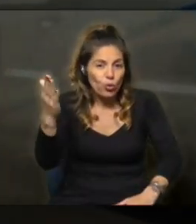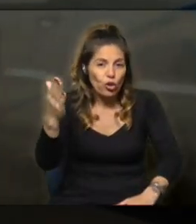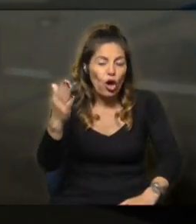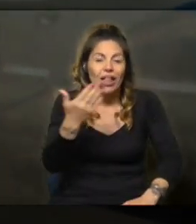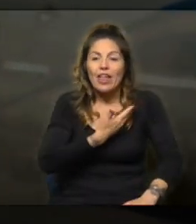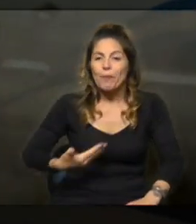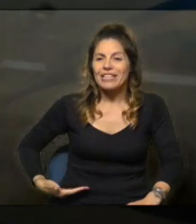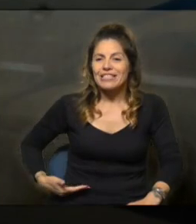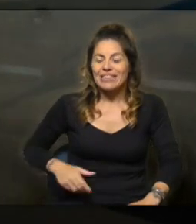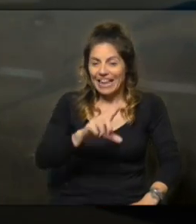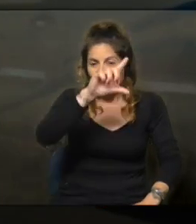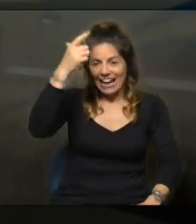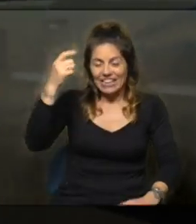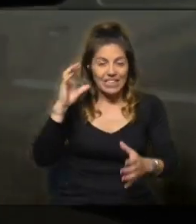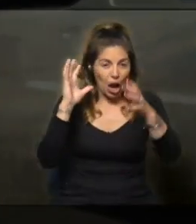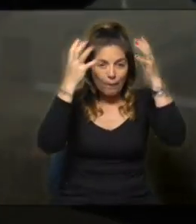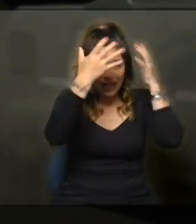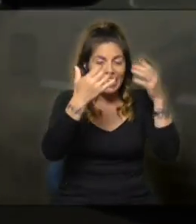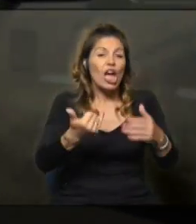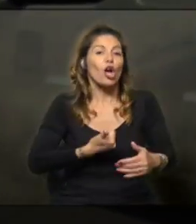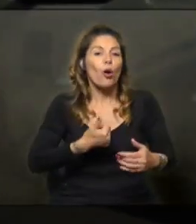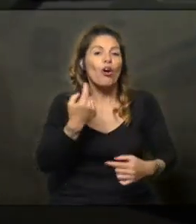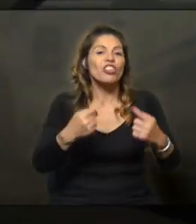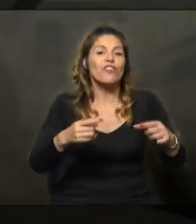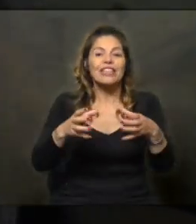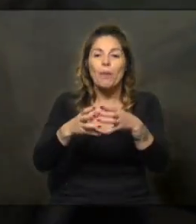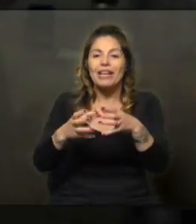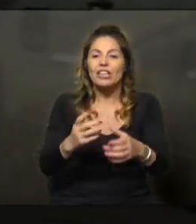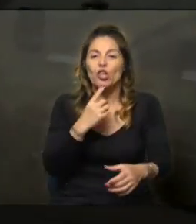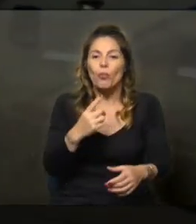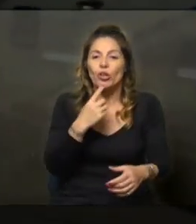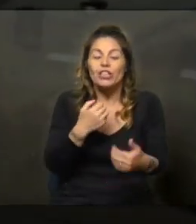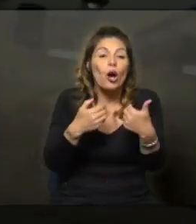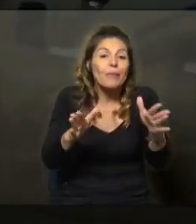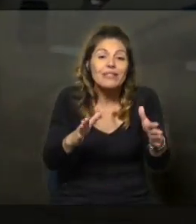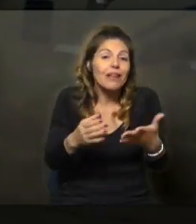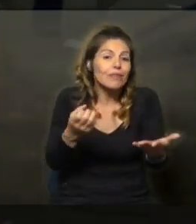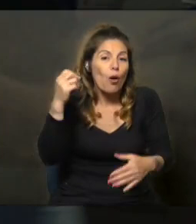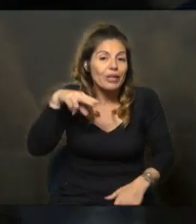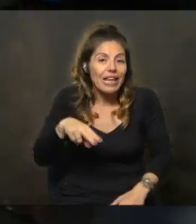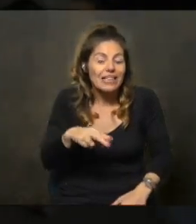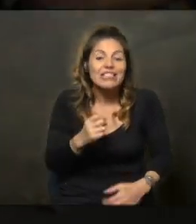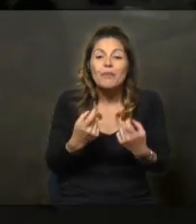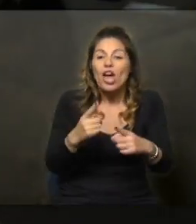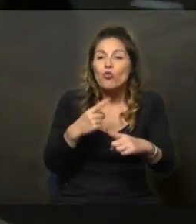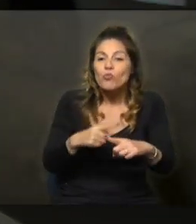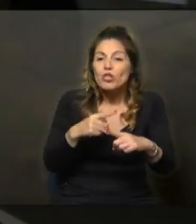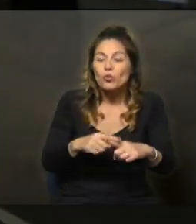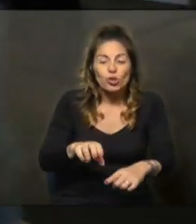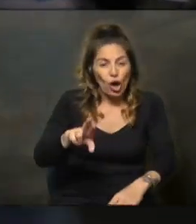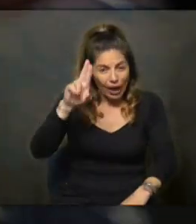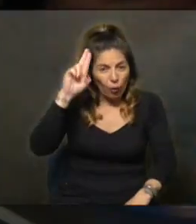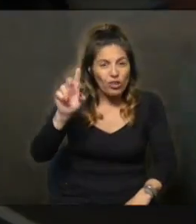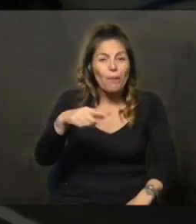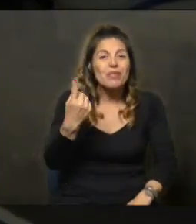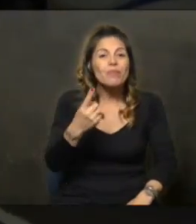calle Pou a Sergio Miley y cómo los distintos partidos políticos se empiezan a posicionar si me dan un minuto más recuerdo que después de la